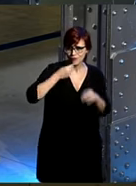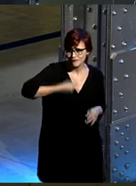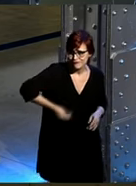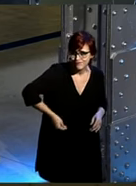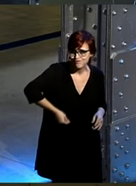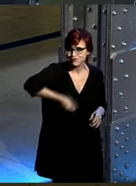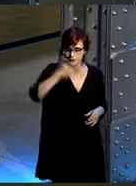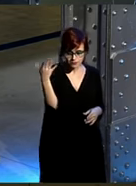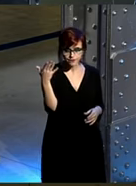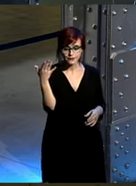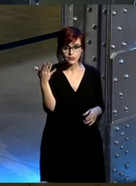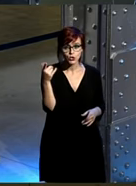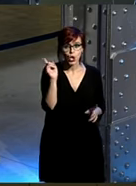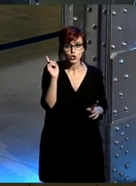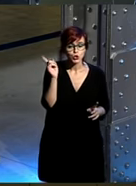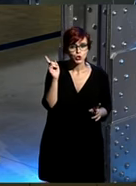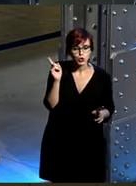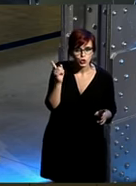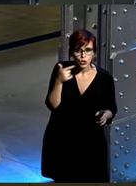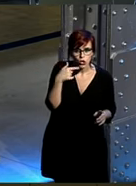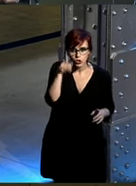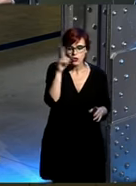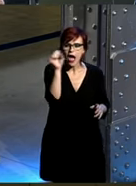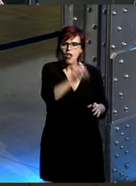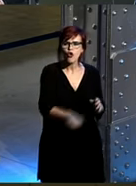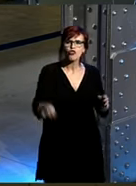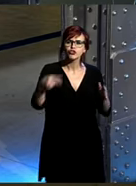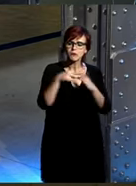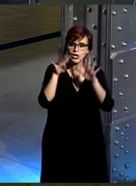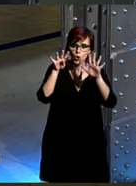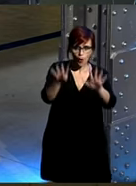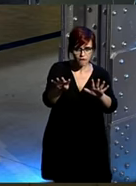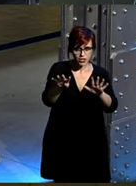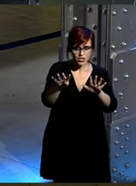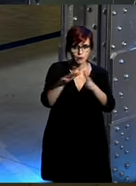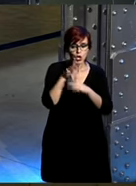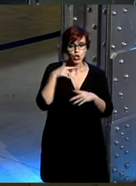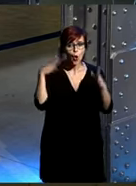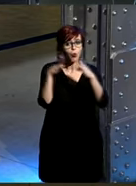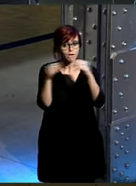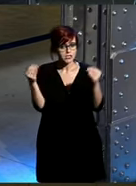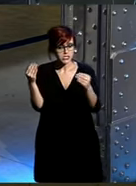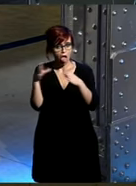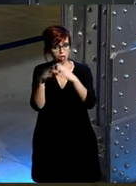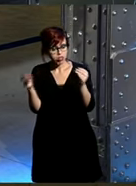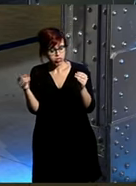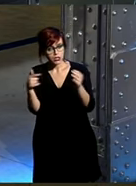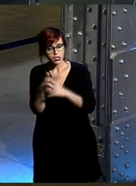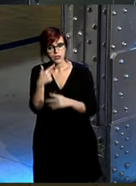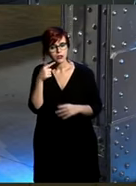brutal. Yo no sé qué pasó en el 2009, porque yo en el 2009 yo estaba en la universidad y me acabo de dar cuenta que decidí nunca